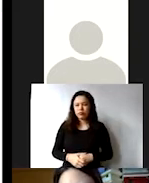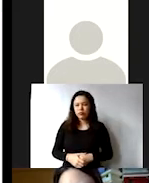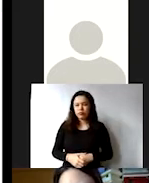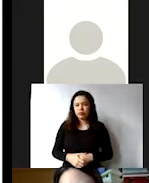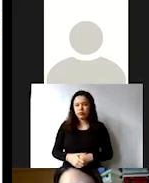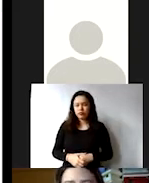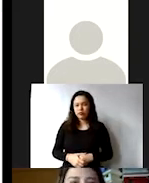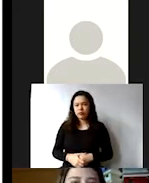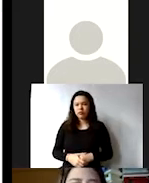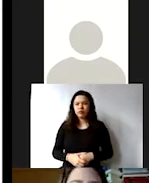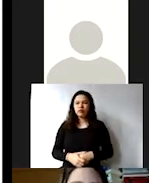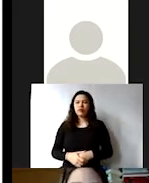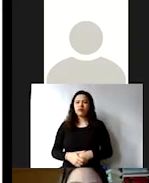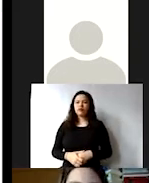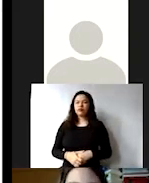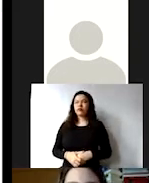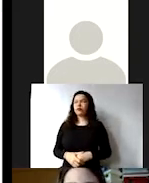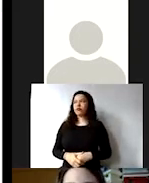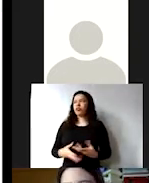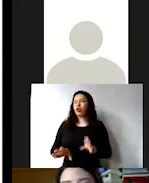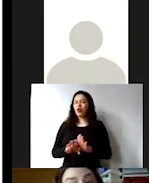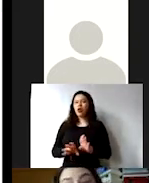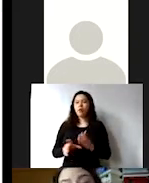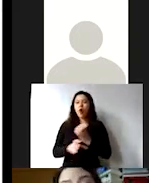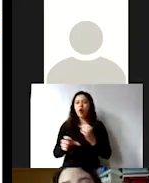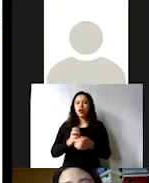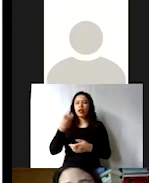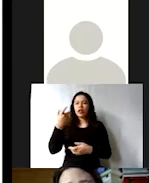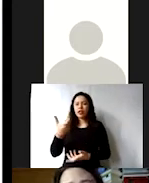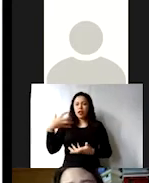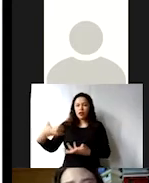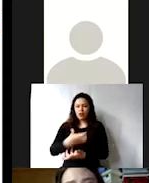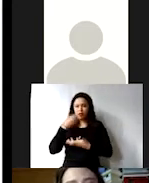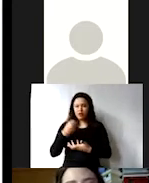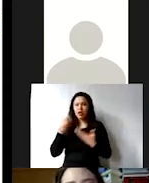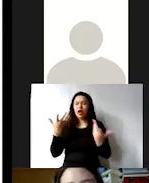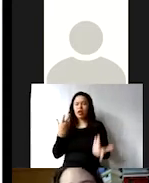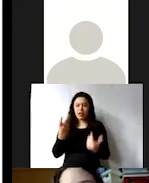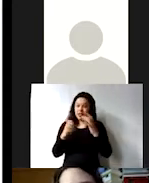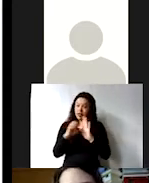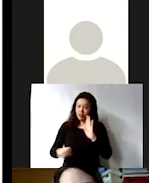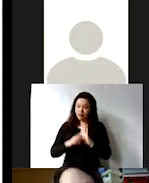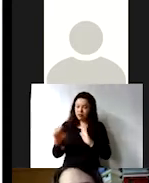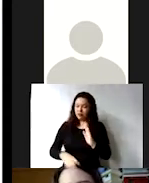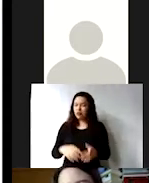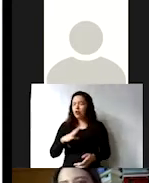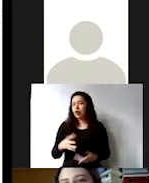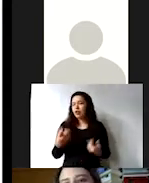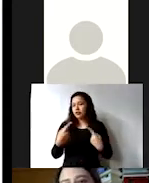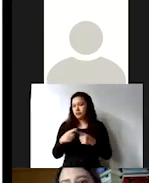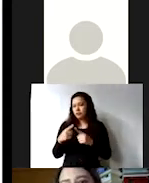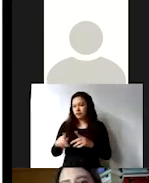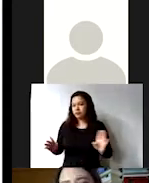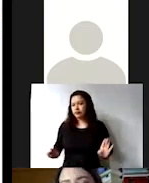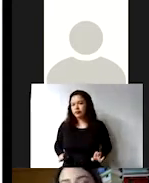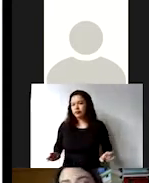digamos, lucrar con esto, que también ha sucedido. Digo, han habido ejemplos de todos, de todo tipo, pero bueno, la idea